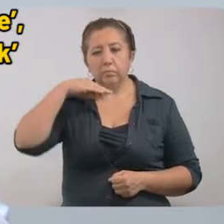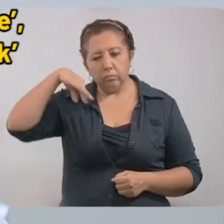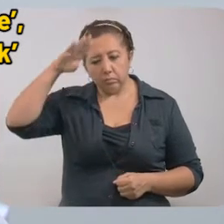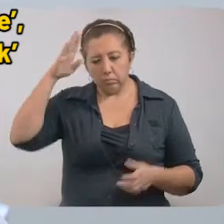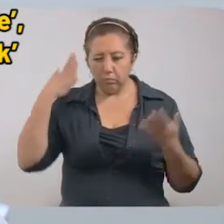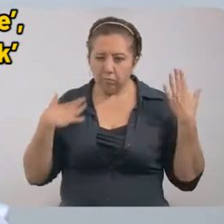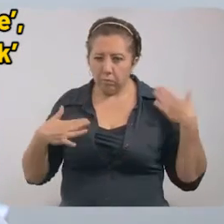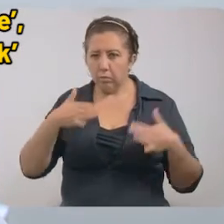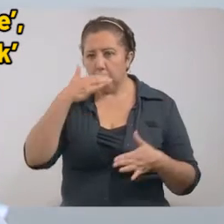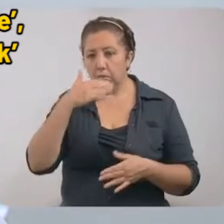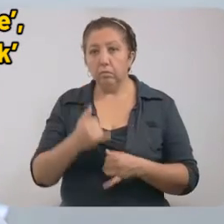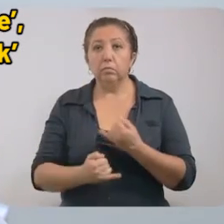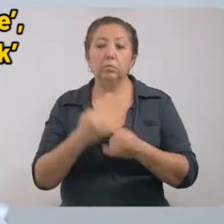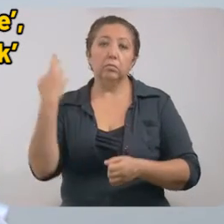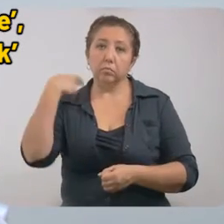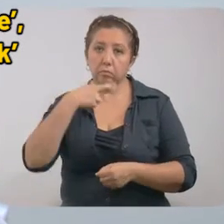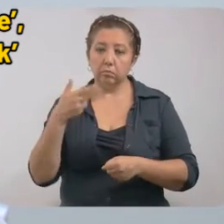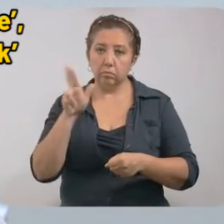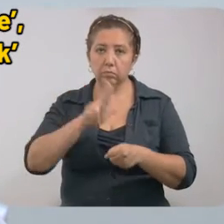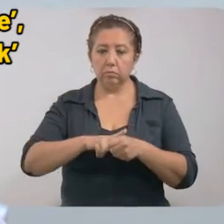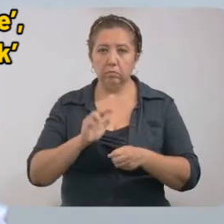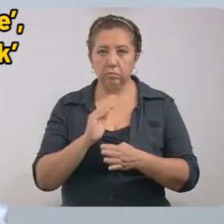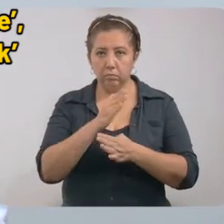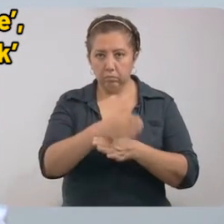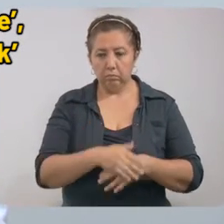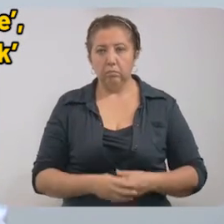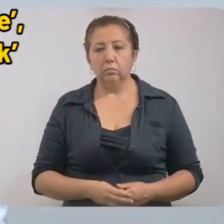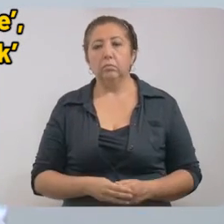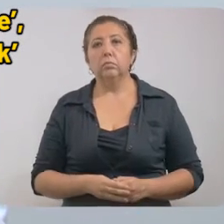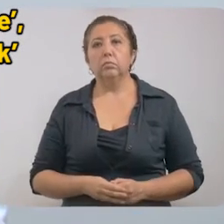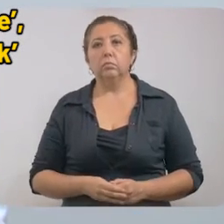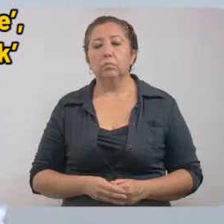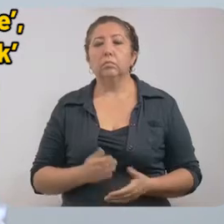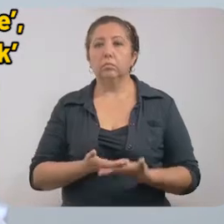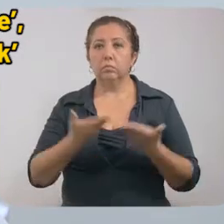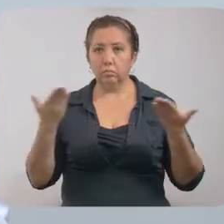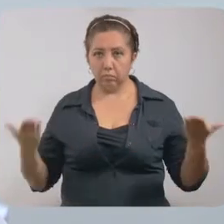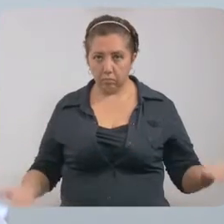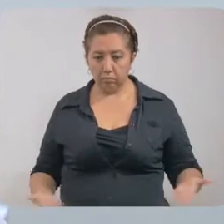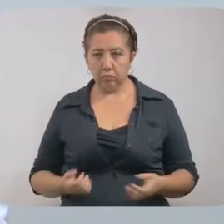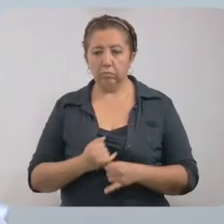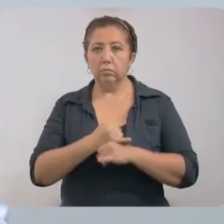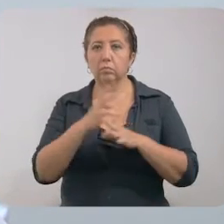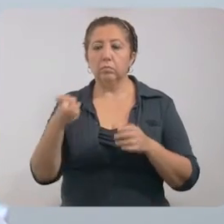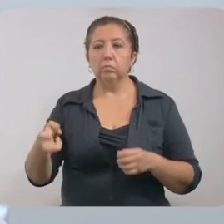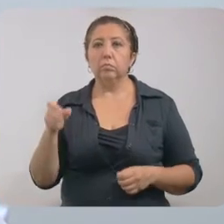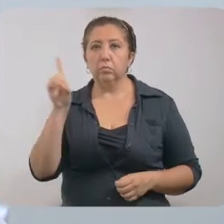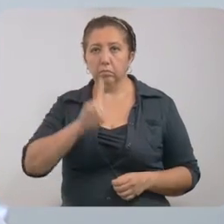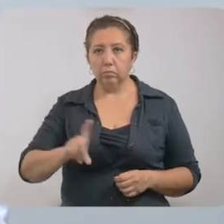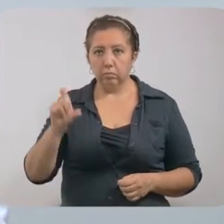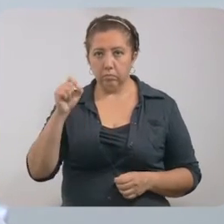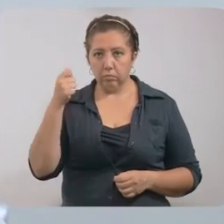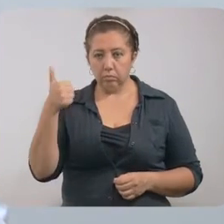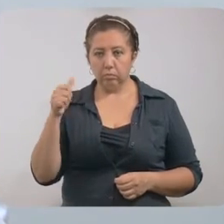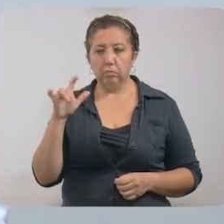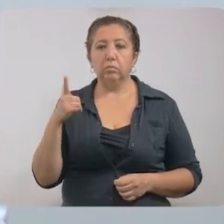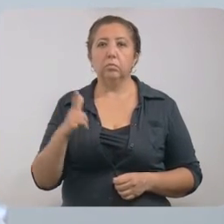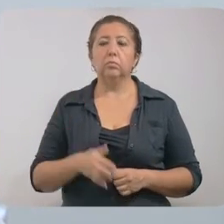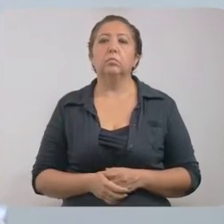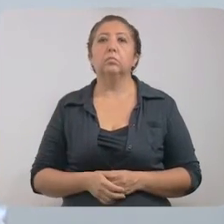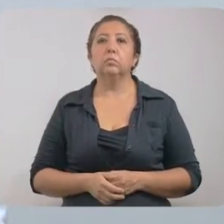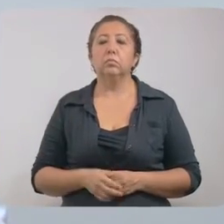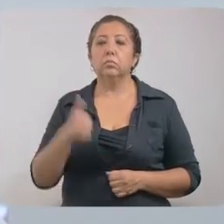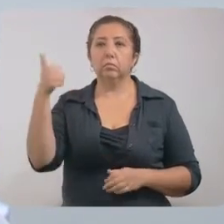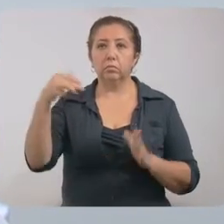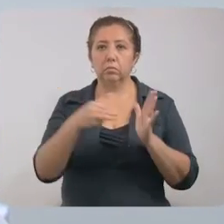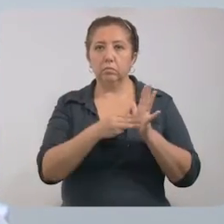si presentan fiebre, cansancio o tos seca, acudir de inmediato al centro de salud más cercano. A continuación, el parte médico de este domingo 26 de